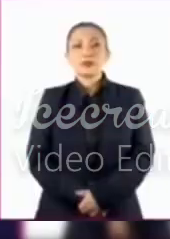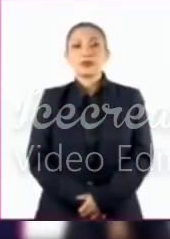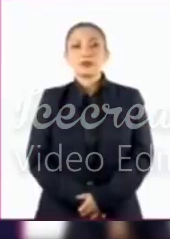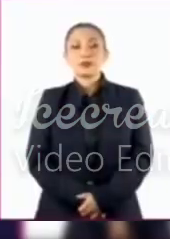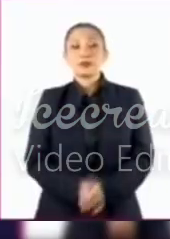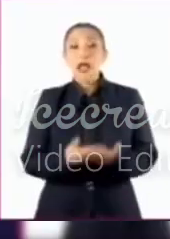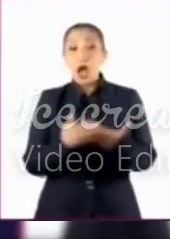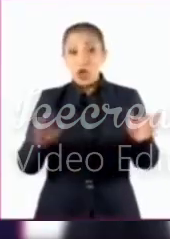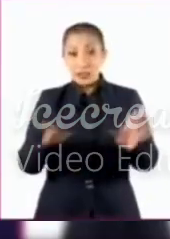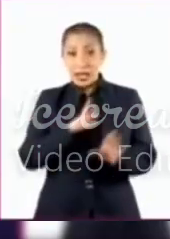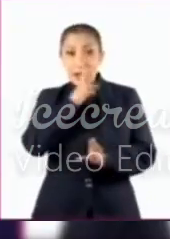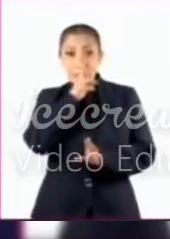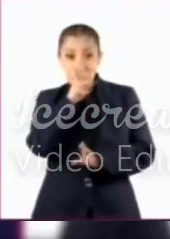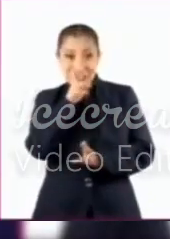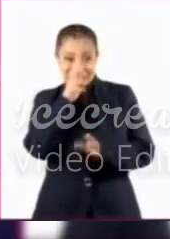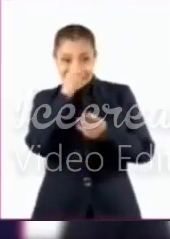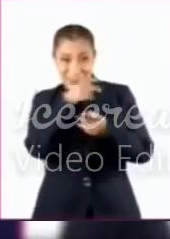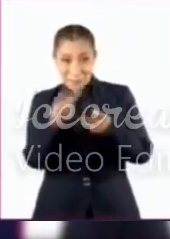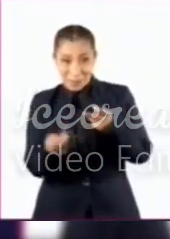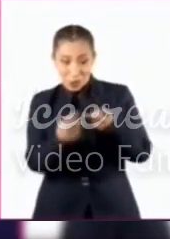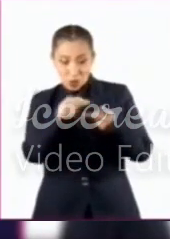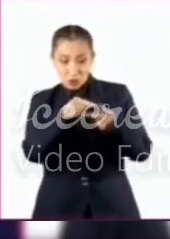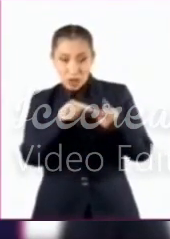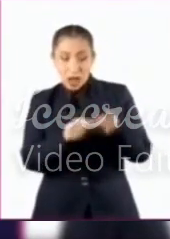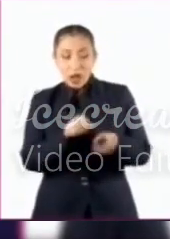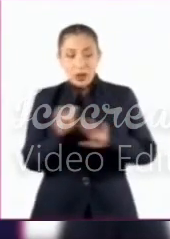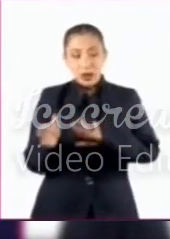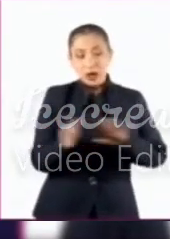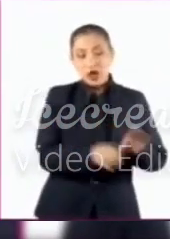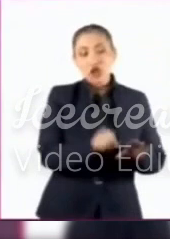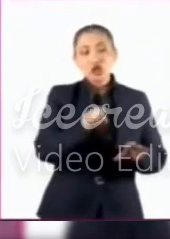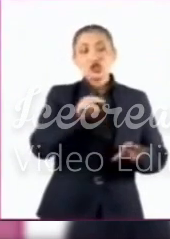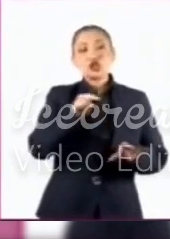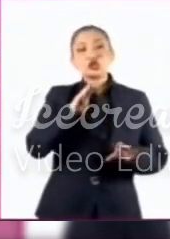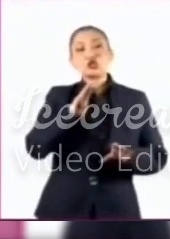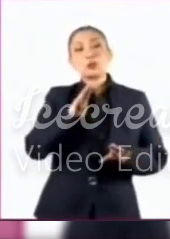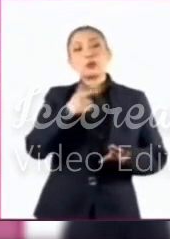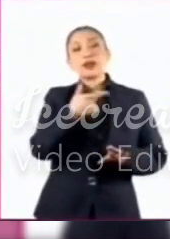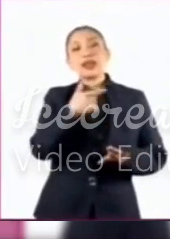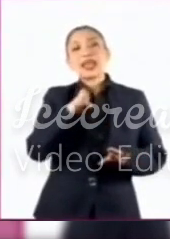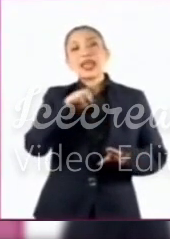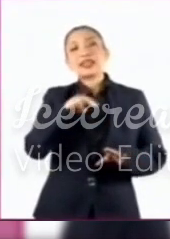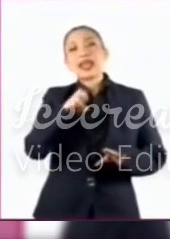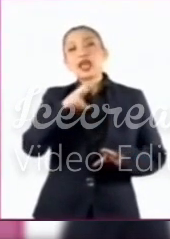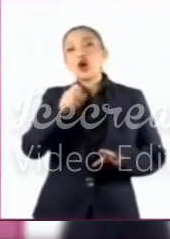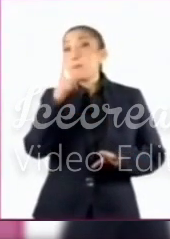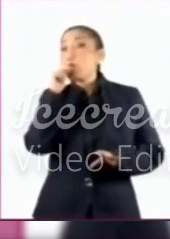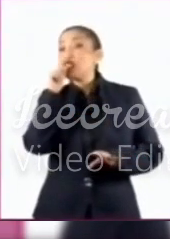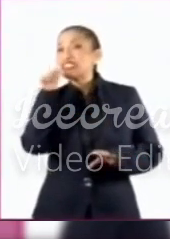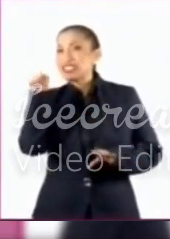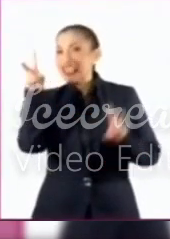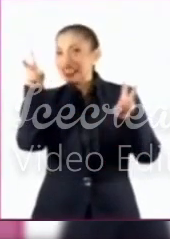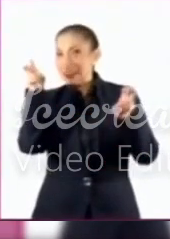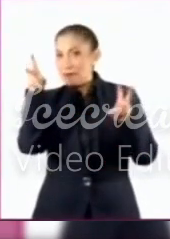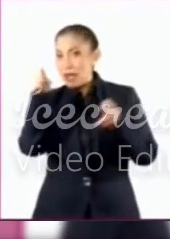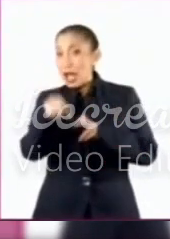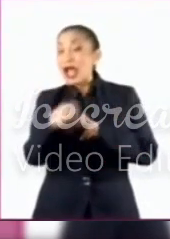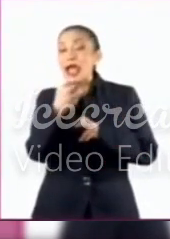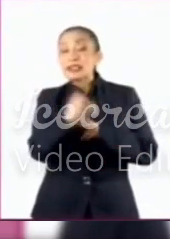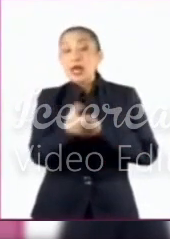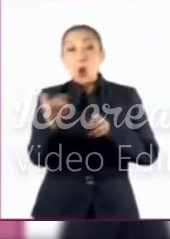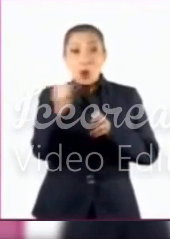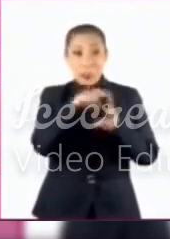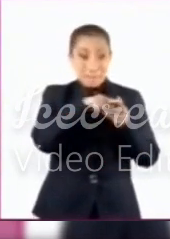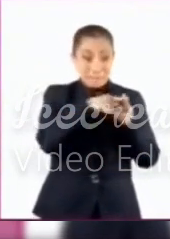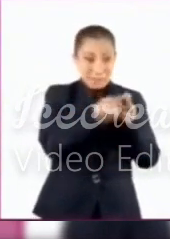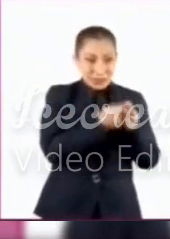Ahora que ya respondieron las preguntas, les hablaré del subgénero policíaco. Algo que caracteriza a este subgénero es que desde